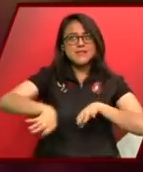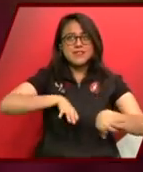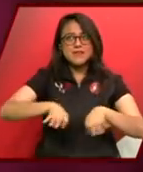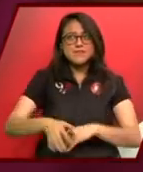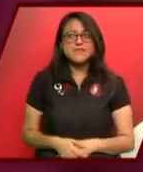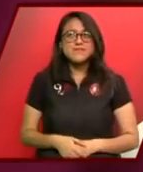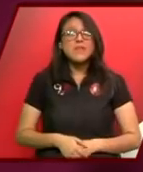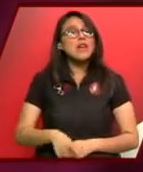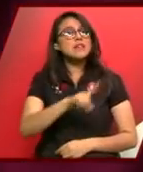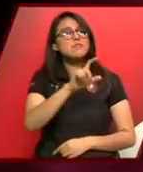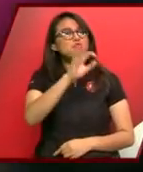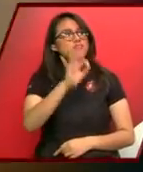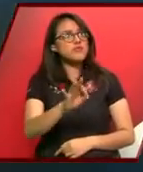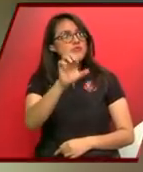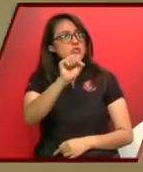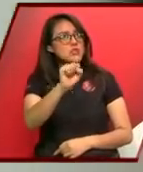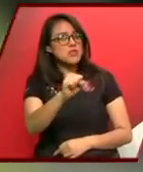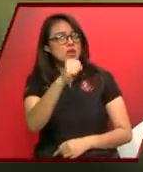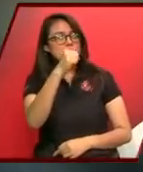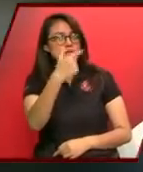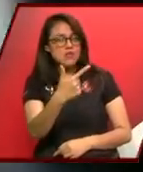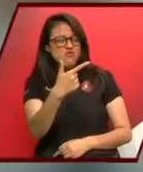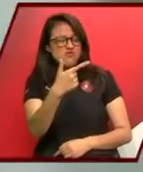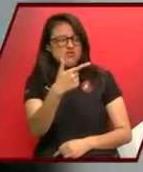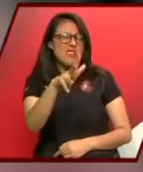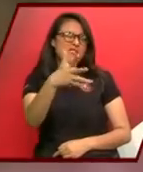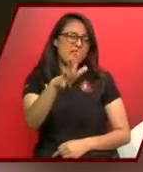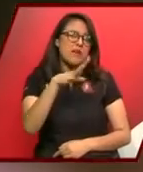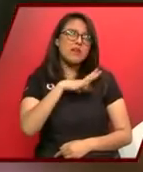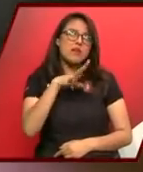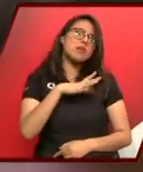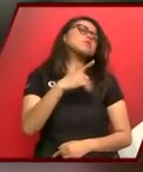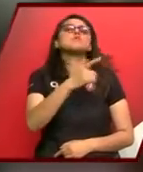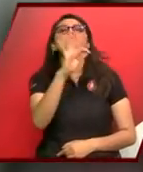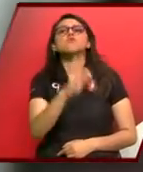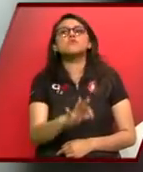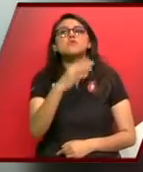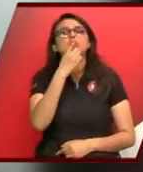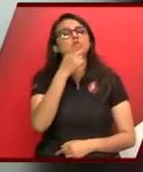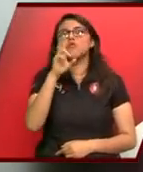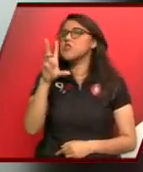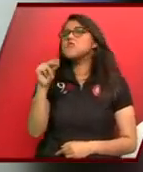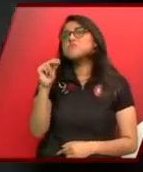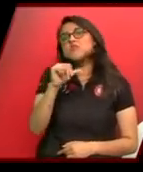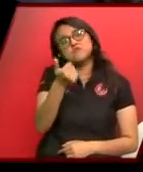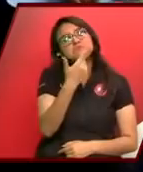El 100% de los 60 y tantos ahorita, el 7% votó que no.